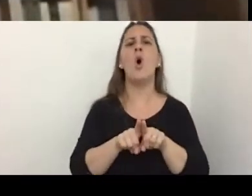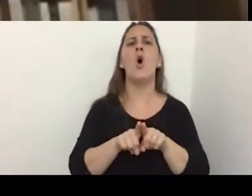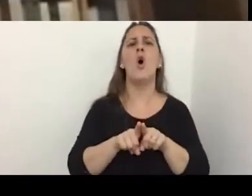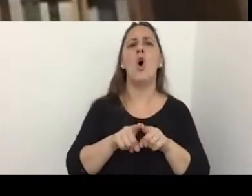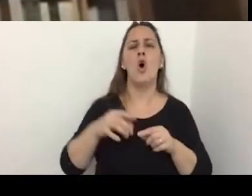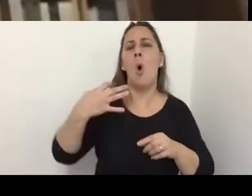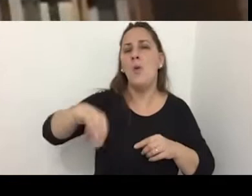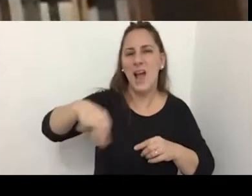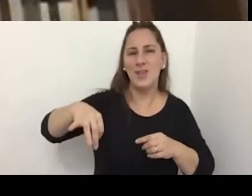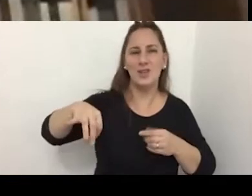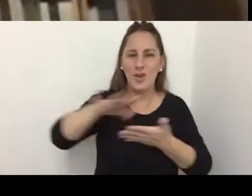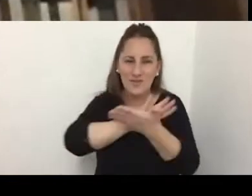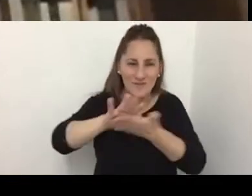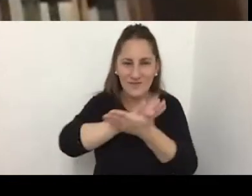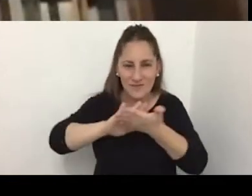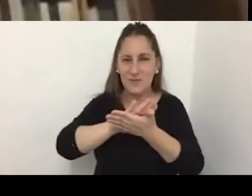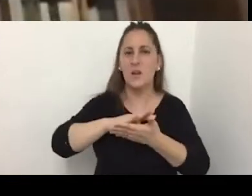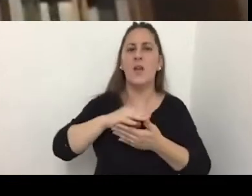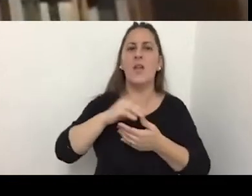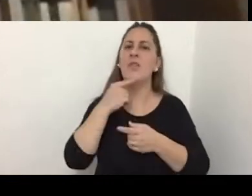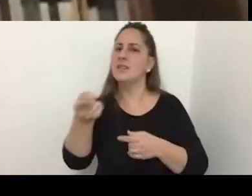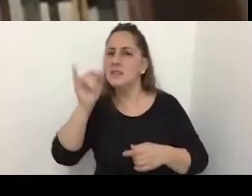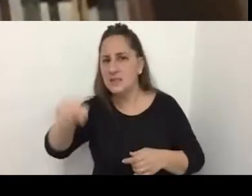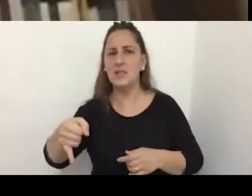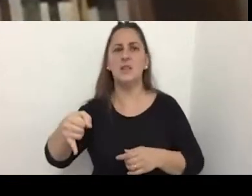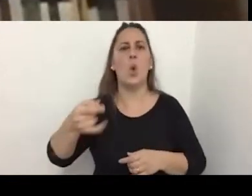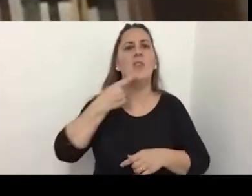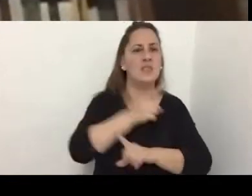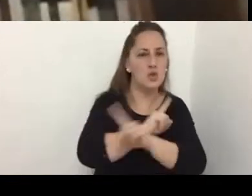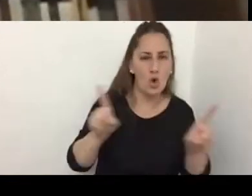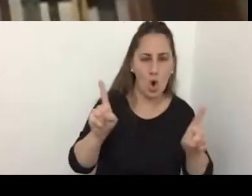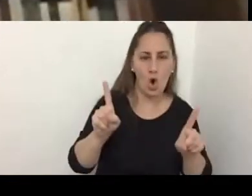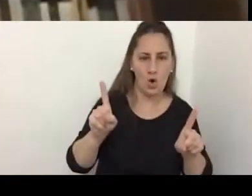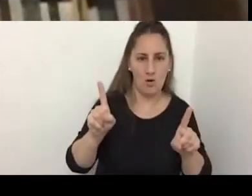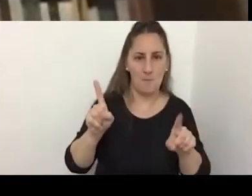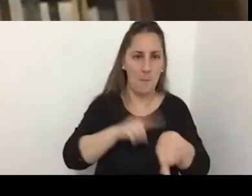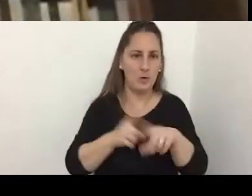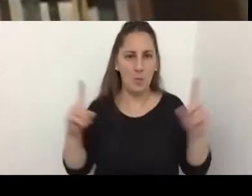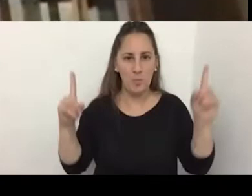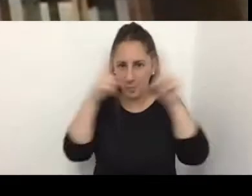conflicto o dictarla o no dictarla en cierto momento del conflicto?